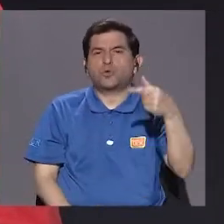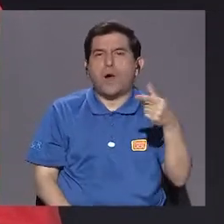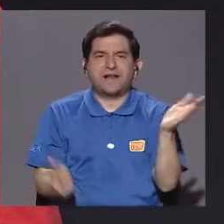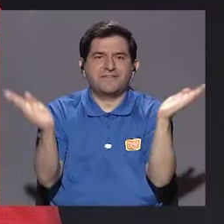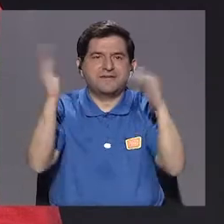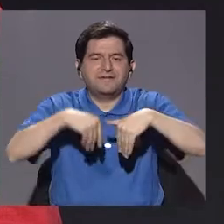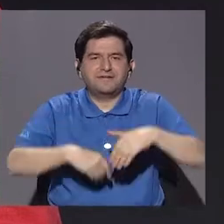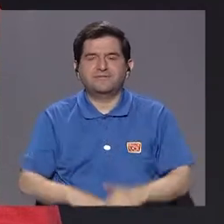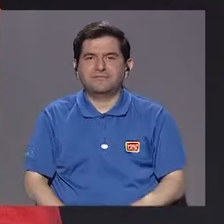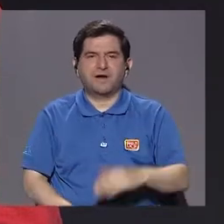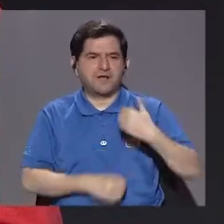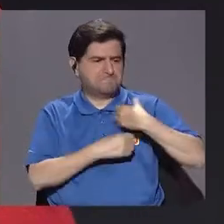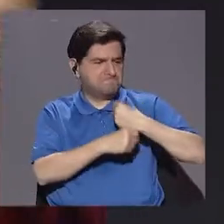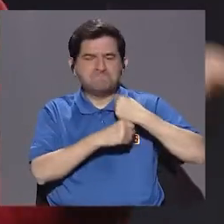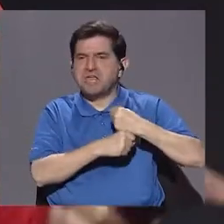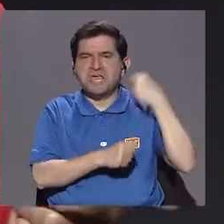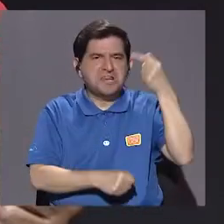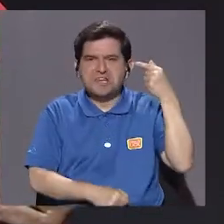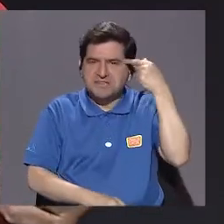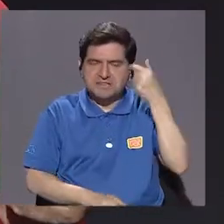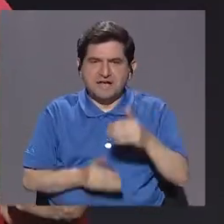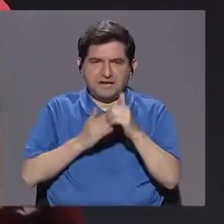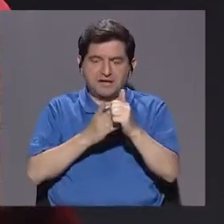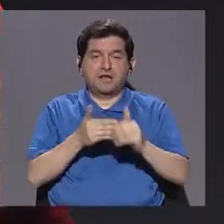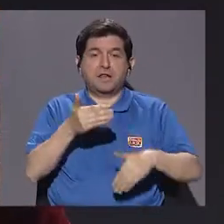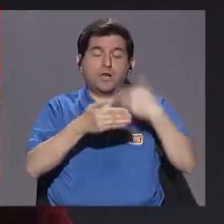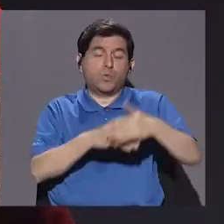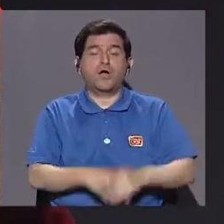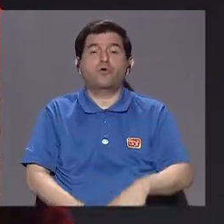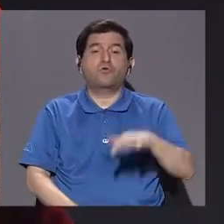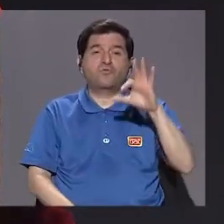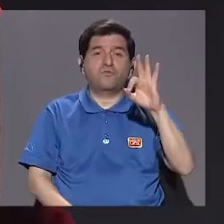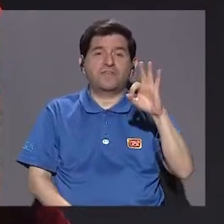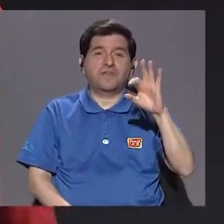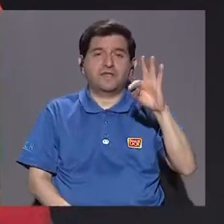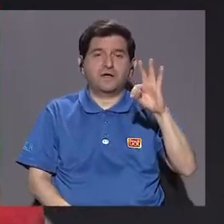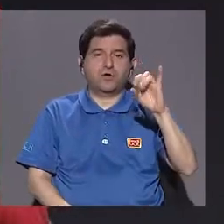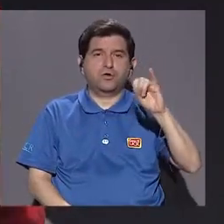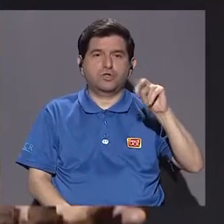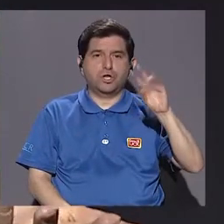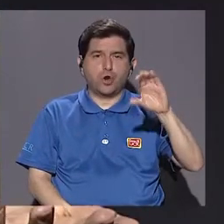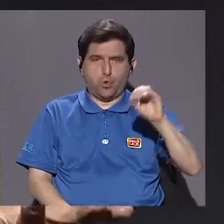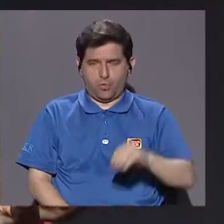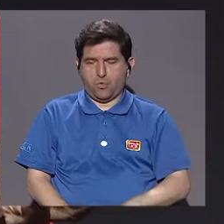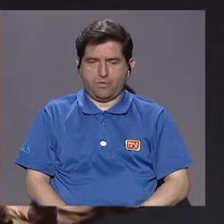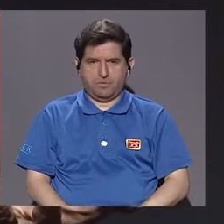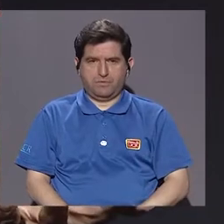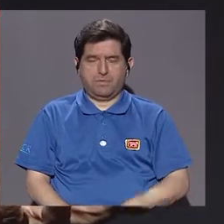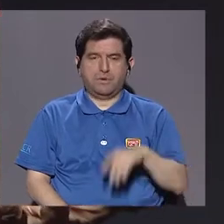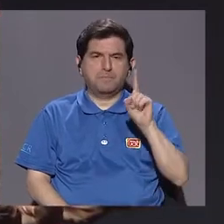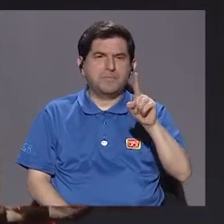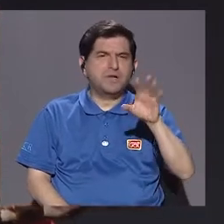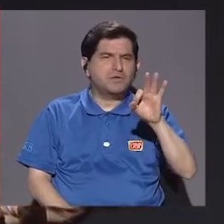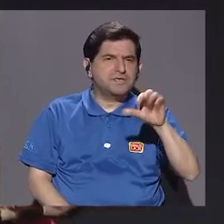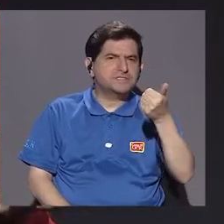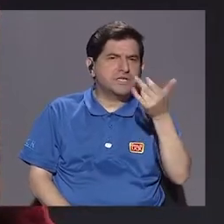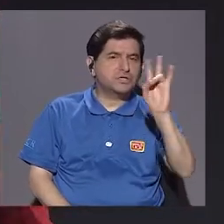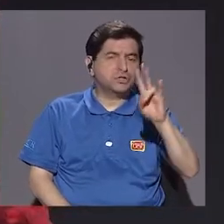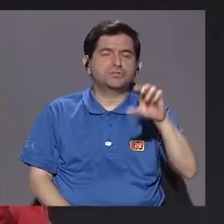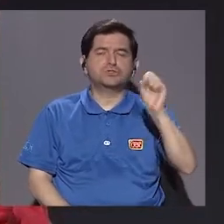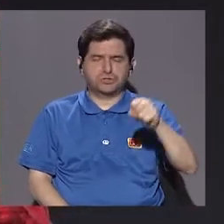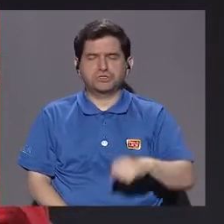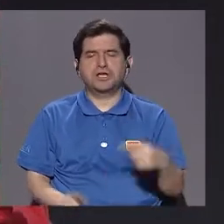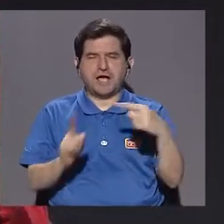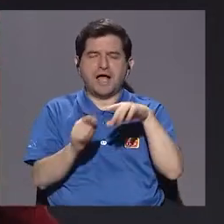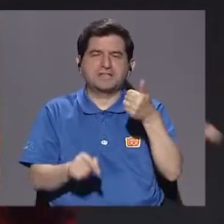un militar al frente verdaderamente del gobierno después con un ser y cotino con el golpe de estado y después no 17 porque de las 17